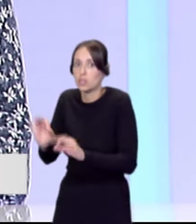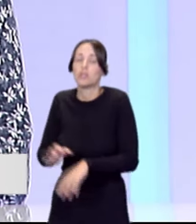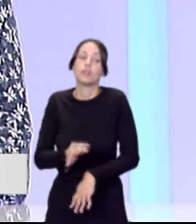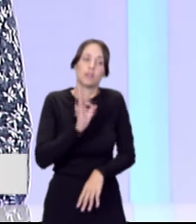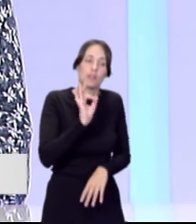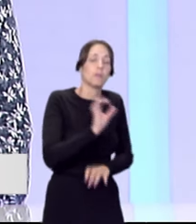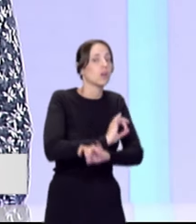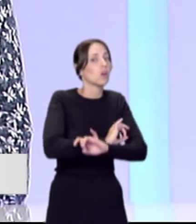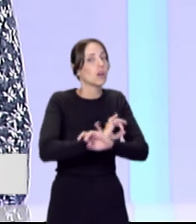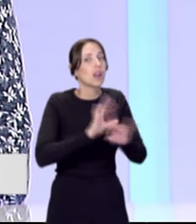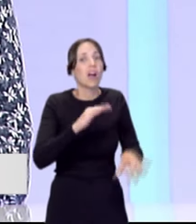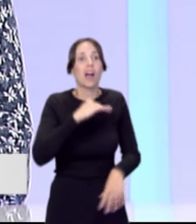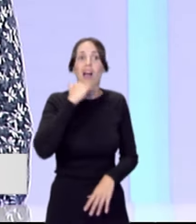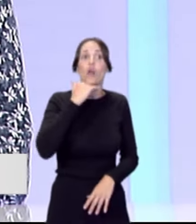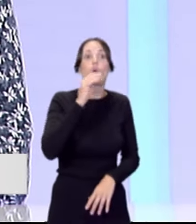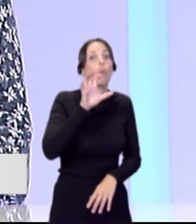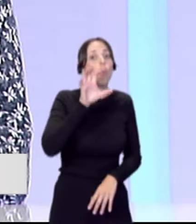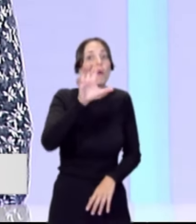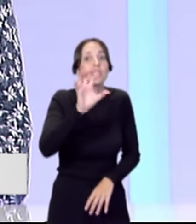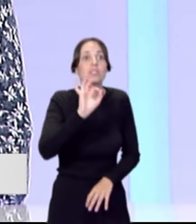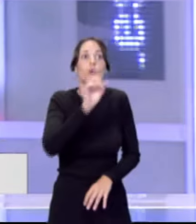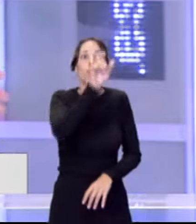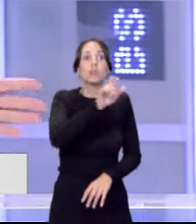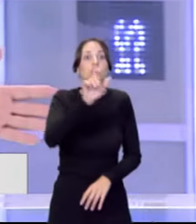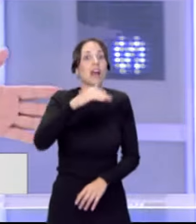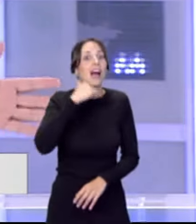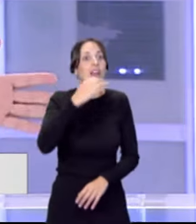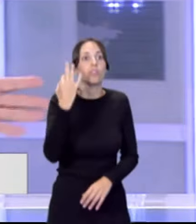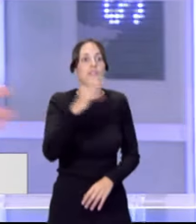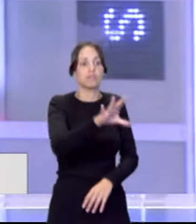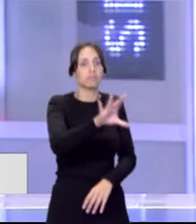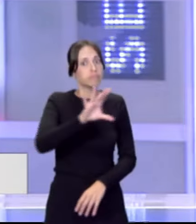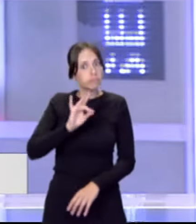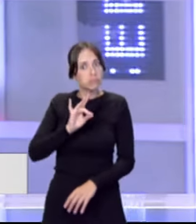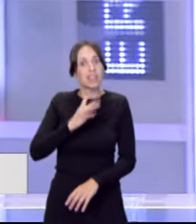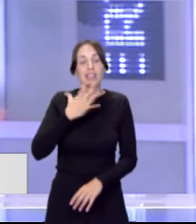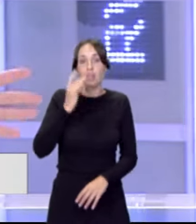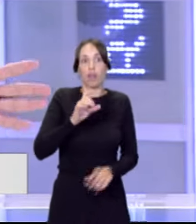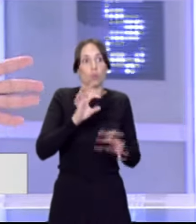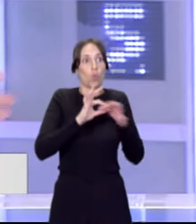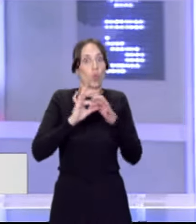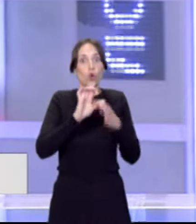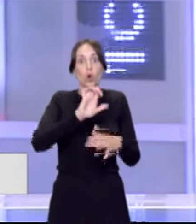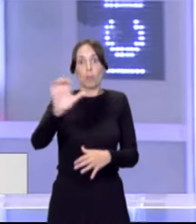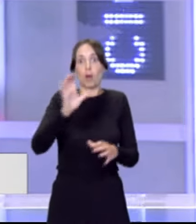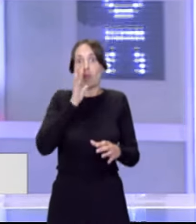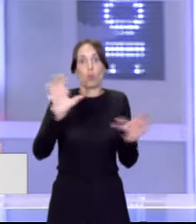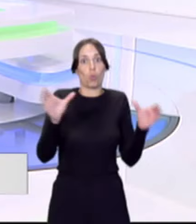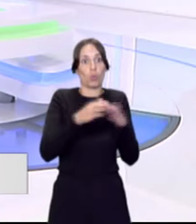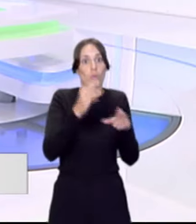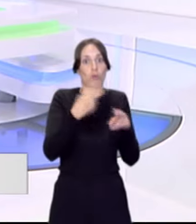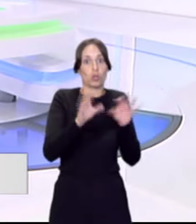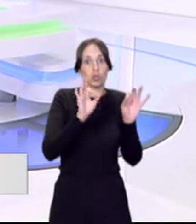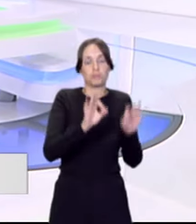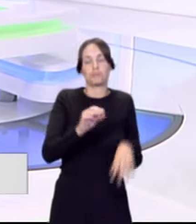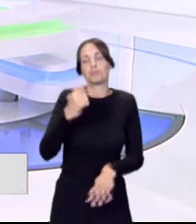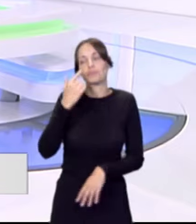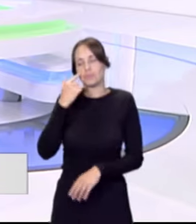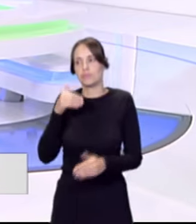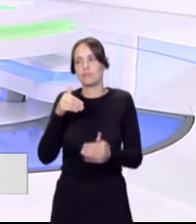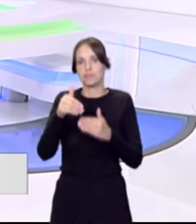algo pues o algún veremos. País tiene que tomar la decisión, y en este caso creo que es la Unión Europea, como órgano político. Pues veremos hoy, Natacha